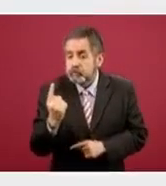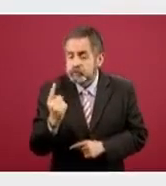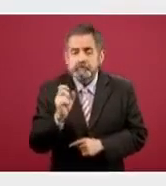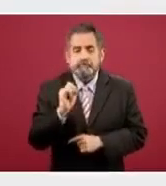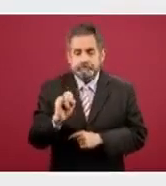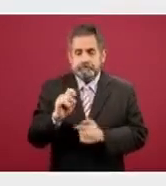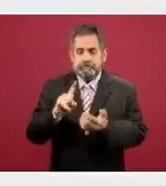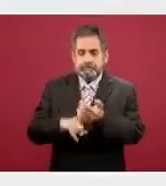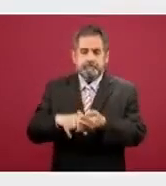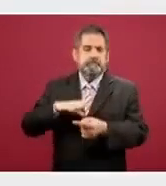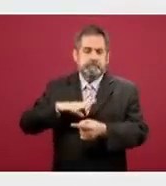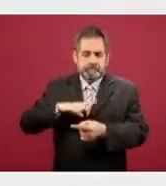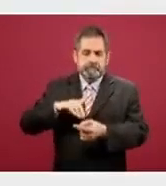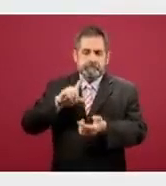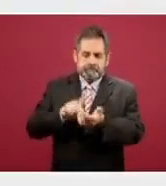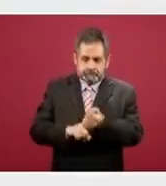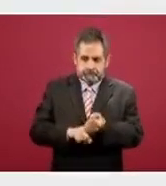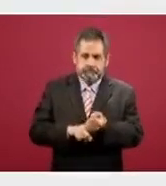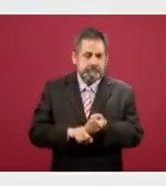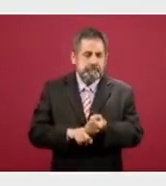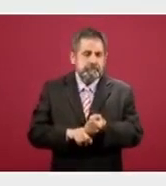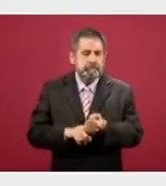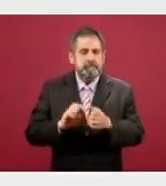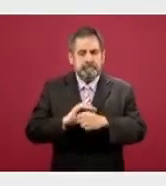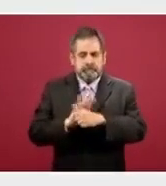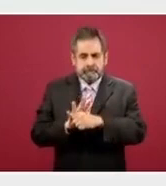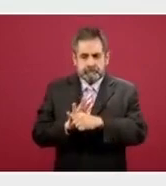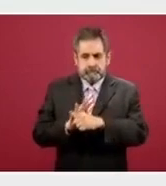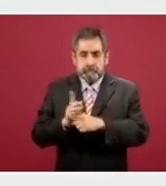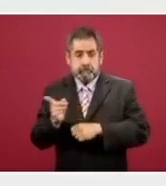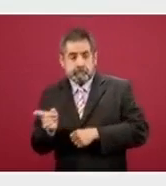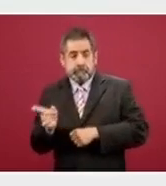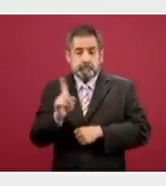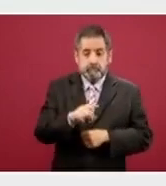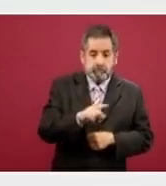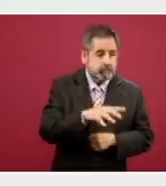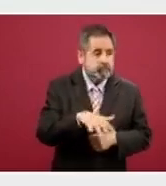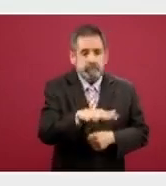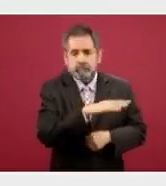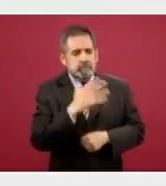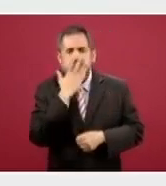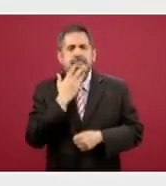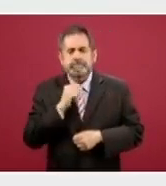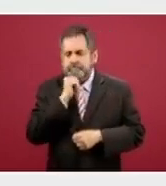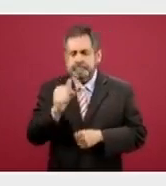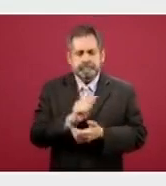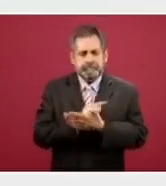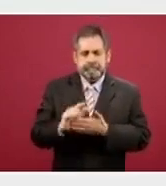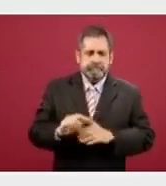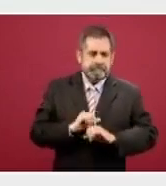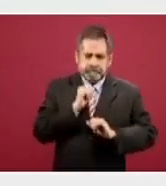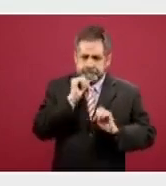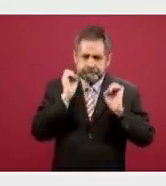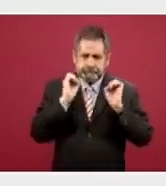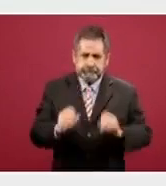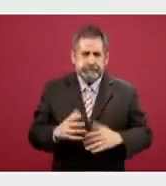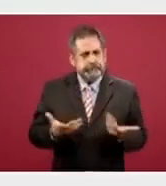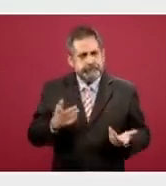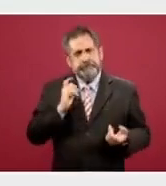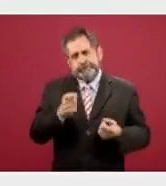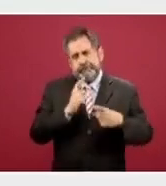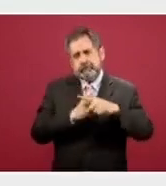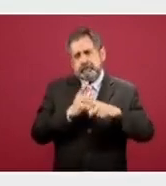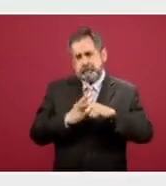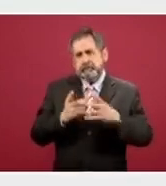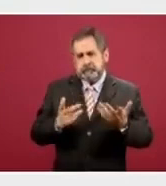al coronavirus en uno de los casos, cuando los demás tampoco tenían el contagio. Entonces, eso es una señal positiva